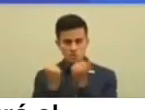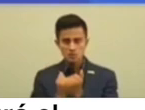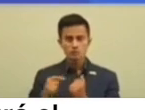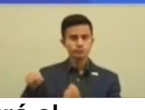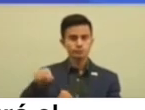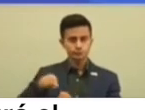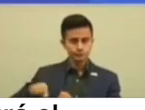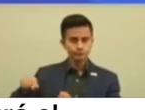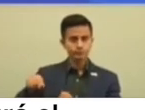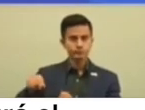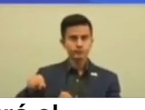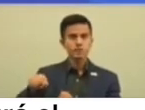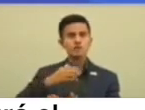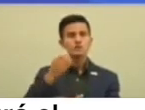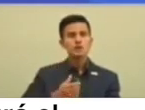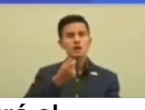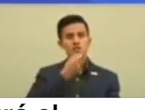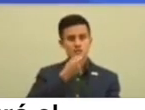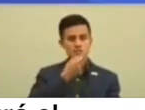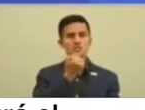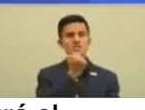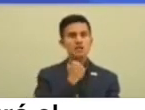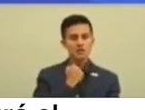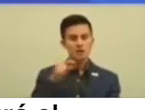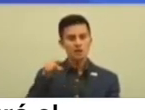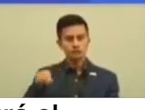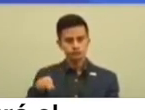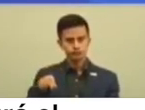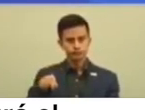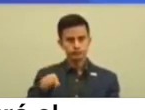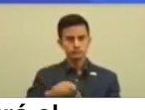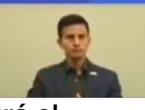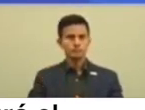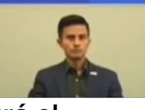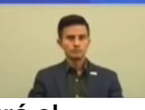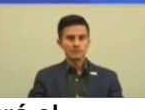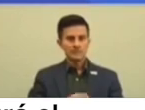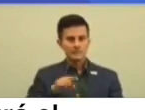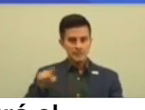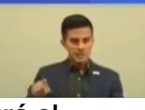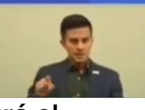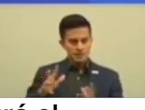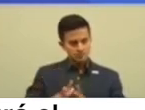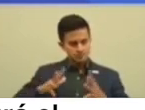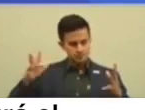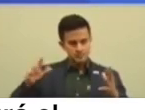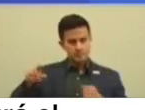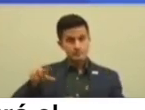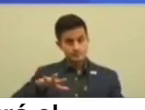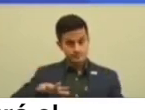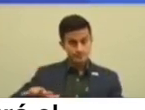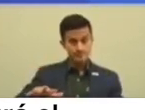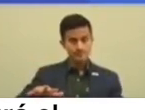hogar administradas por la Ciudad de los Niños Salamanca AC, que han trascendido con asentamiento